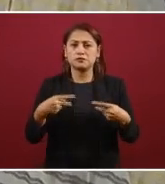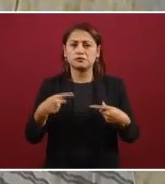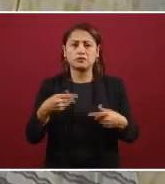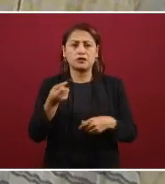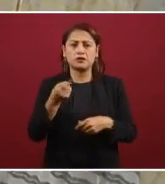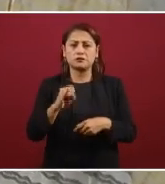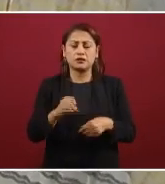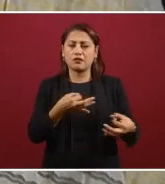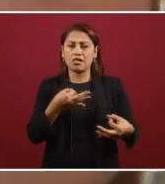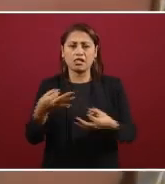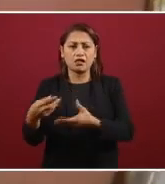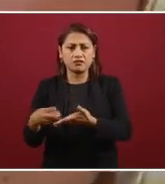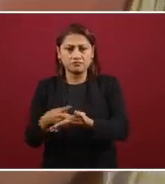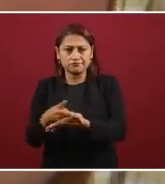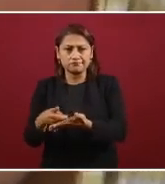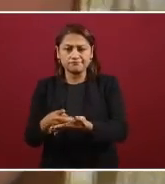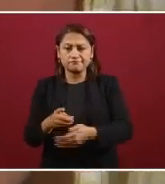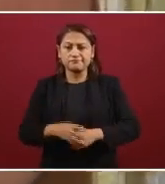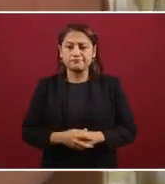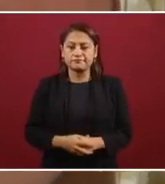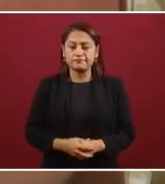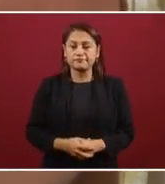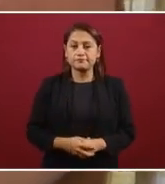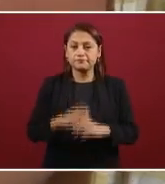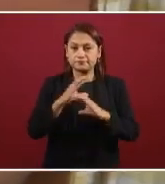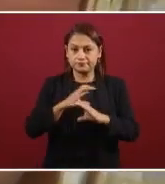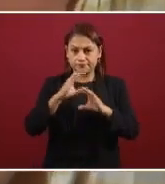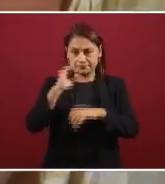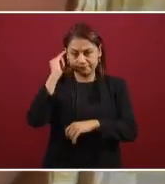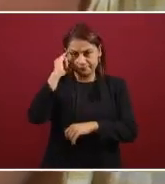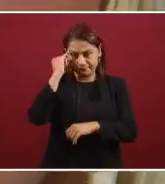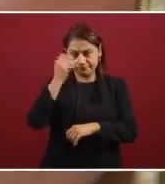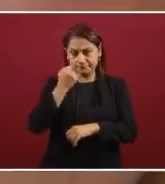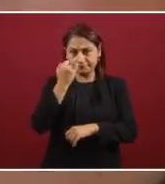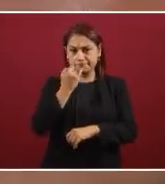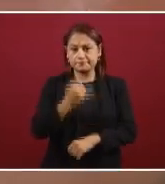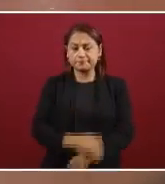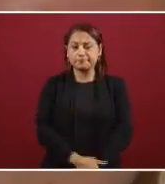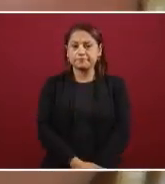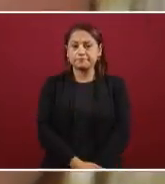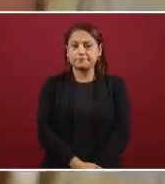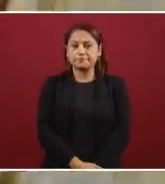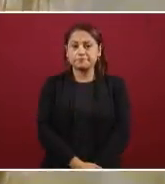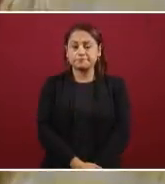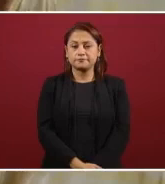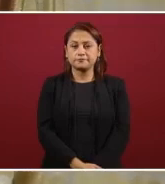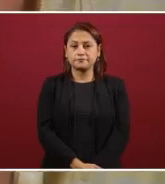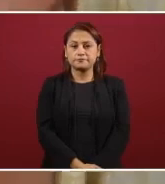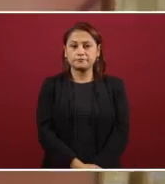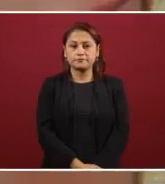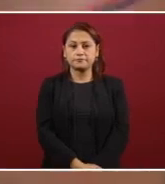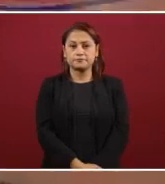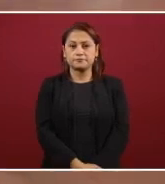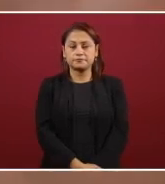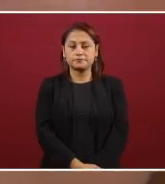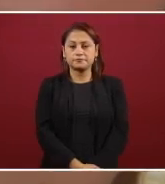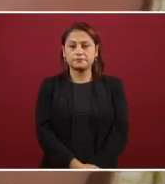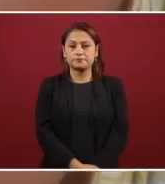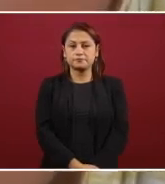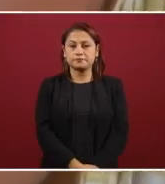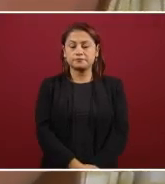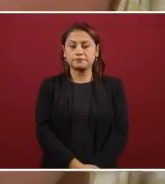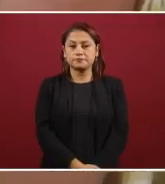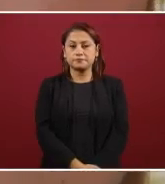las adicciones. Amat cuat paje maya ya eti paje maya.